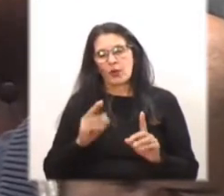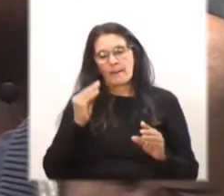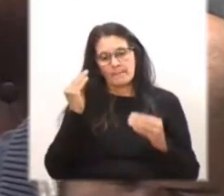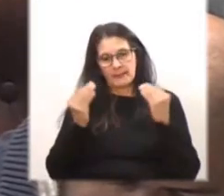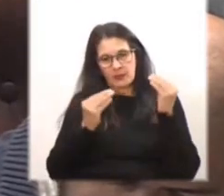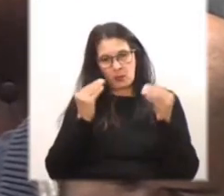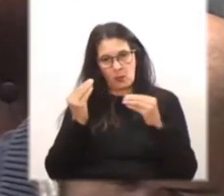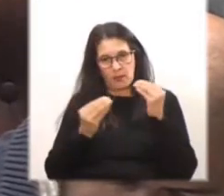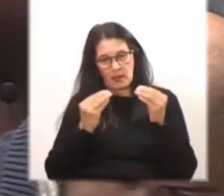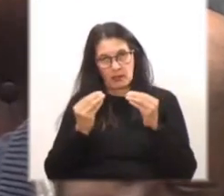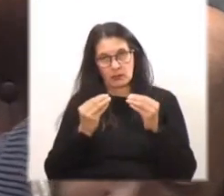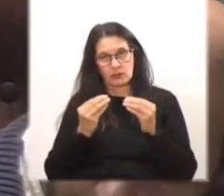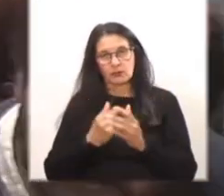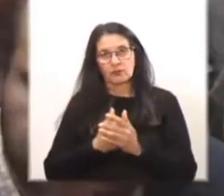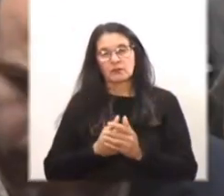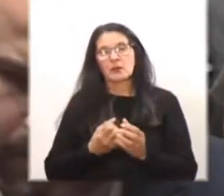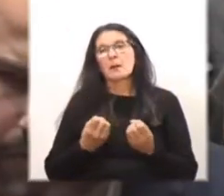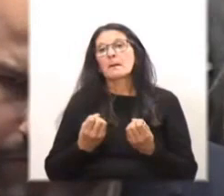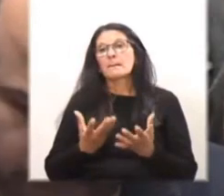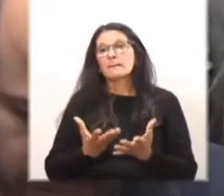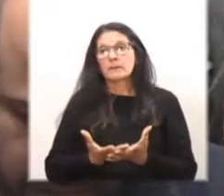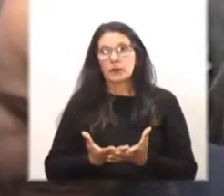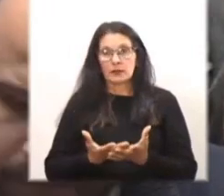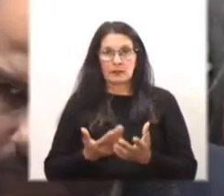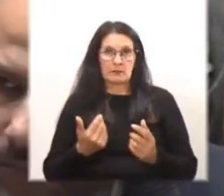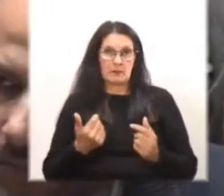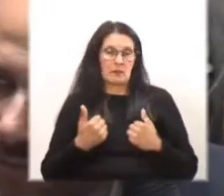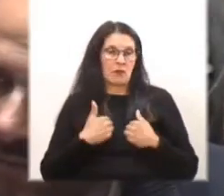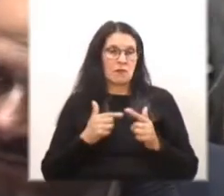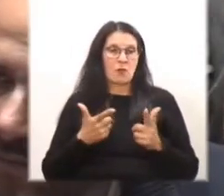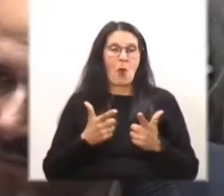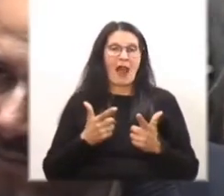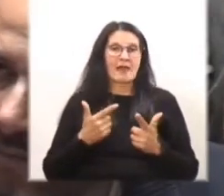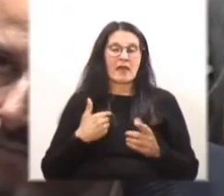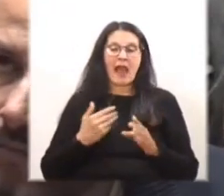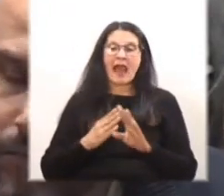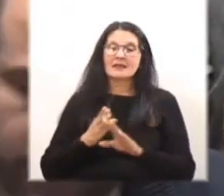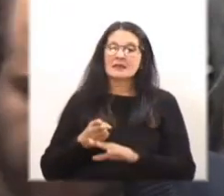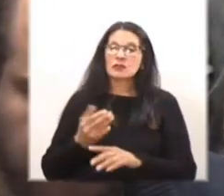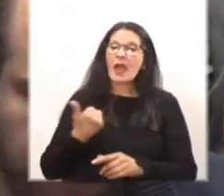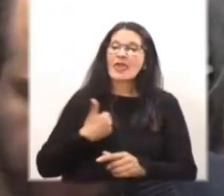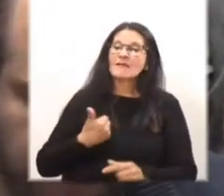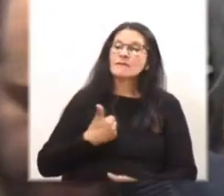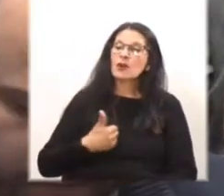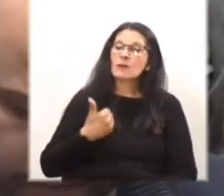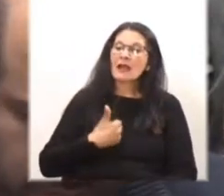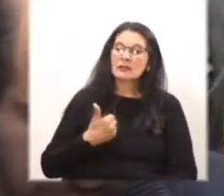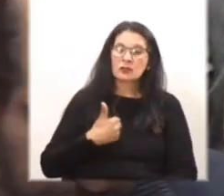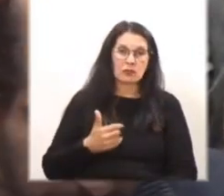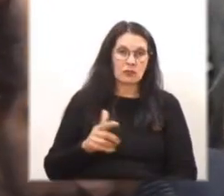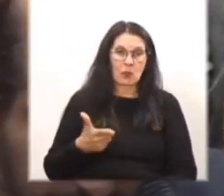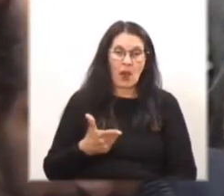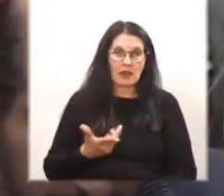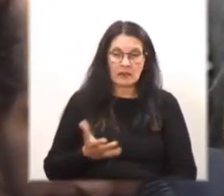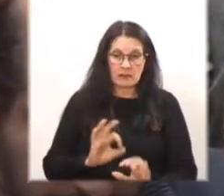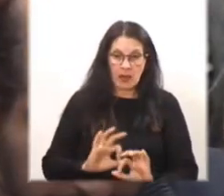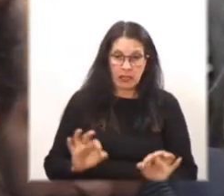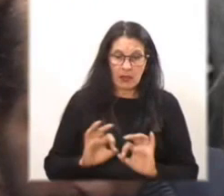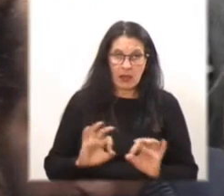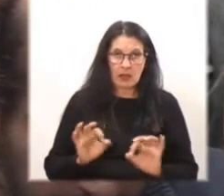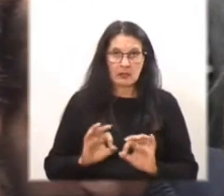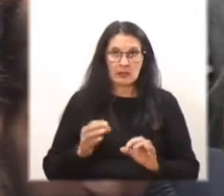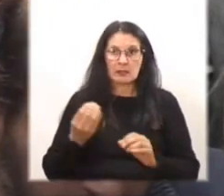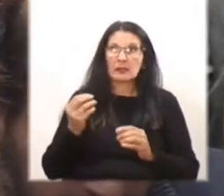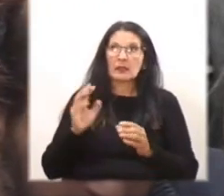preocupados porque naturalmente no tenemos acceso a la información que existe en